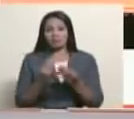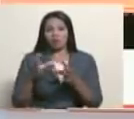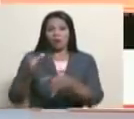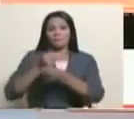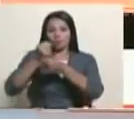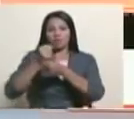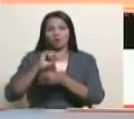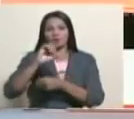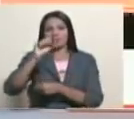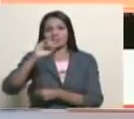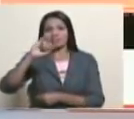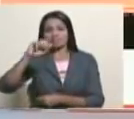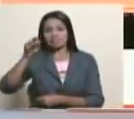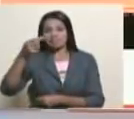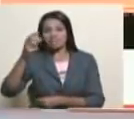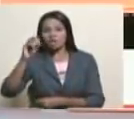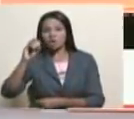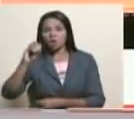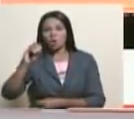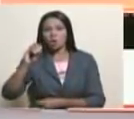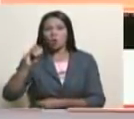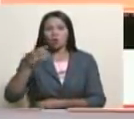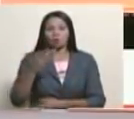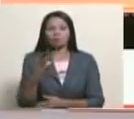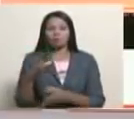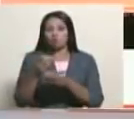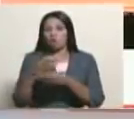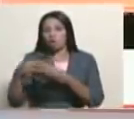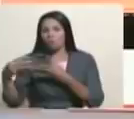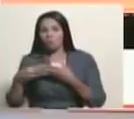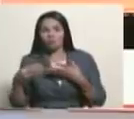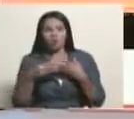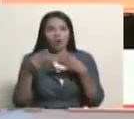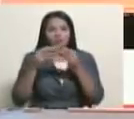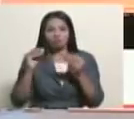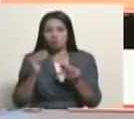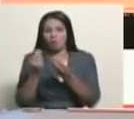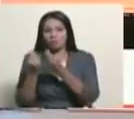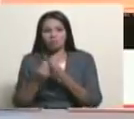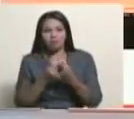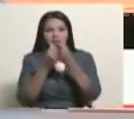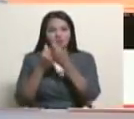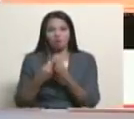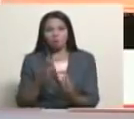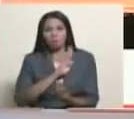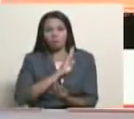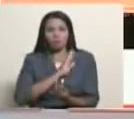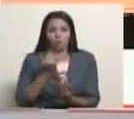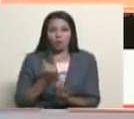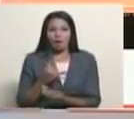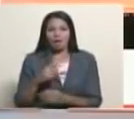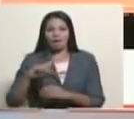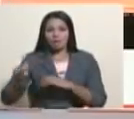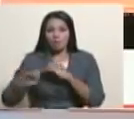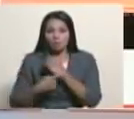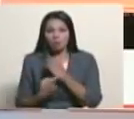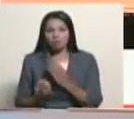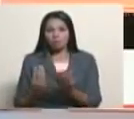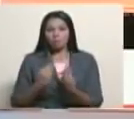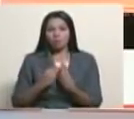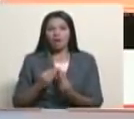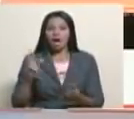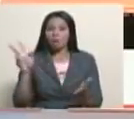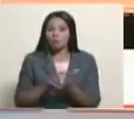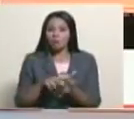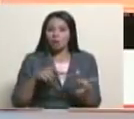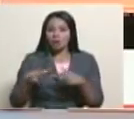se apoderaron de sus activos, de su dinero, aprobaron hace poco el pago de